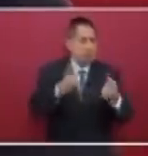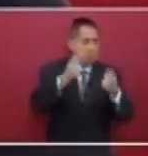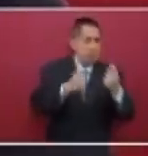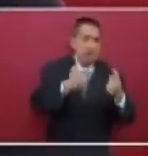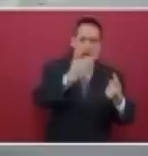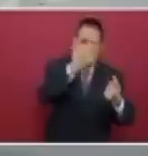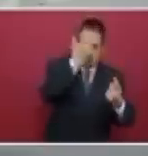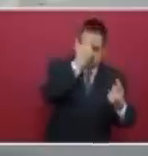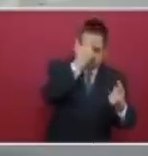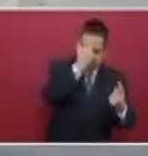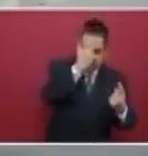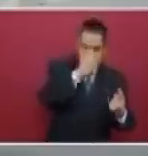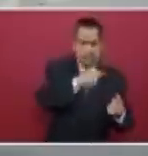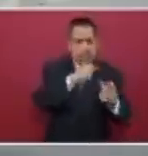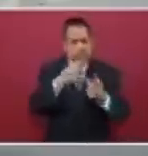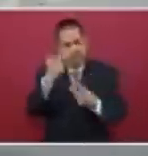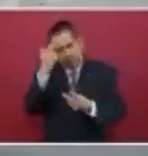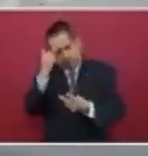argumentos